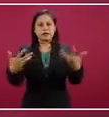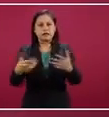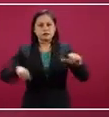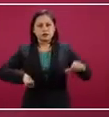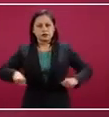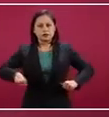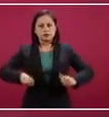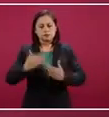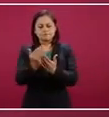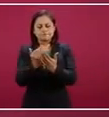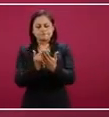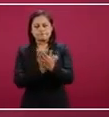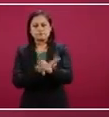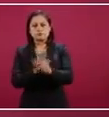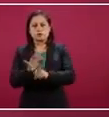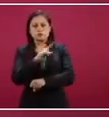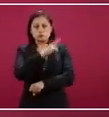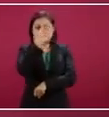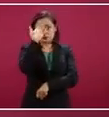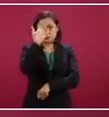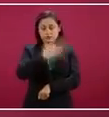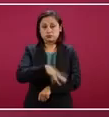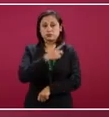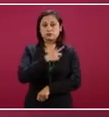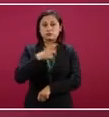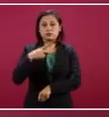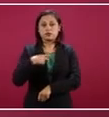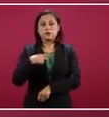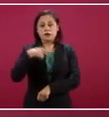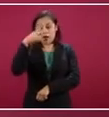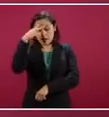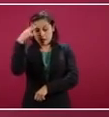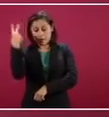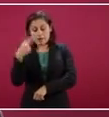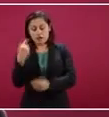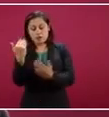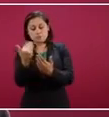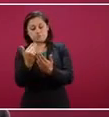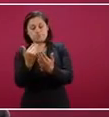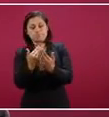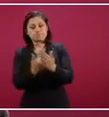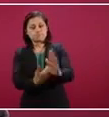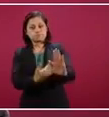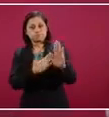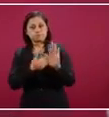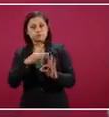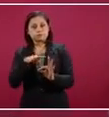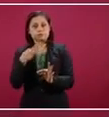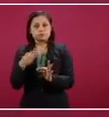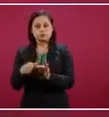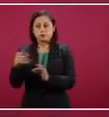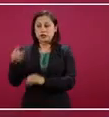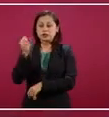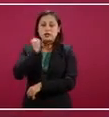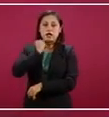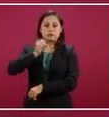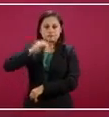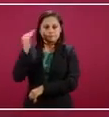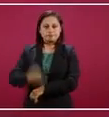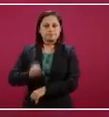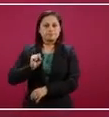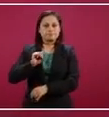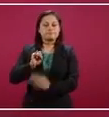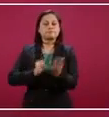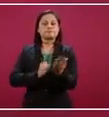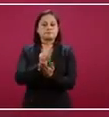México cumplió, ha cumplido, el tratado está ratificado por nuestro Senado de la República y